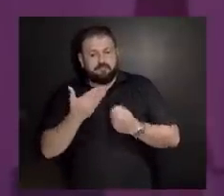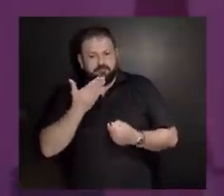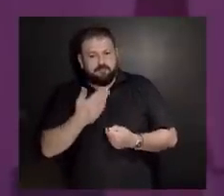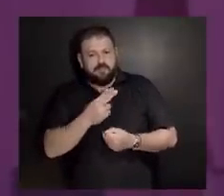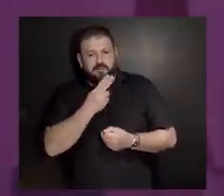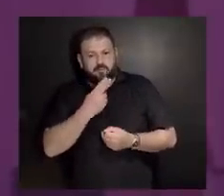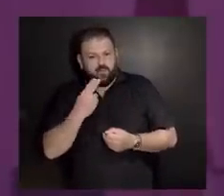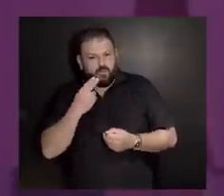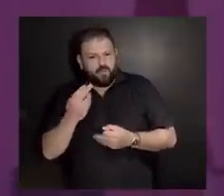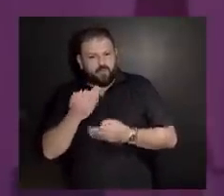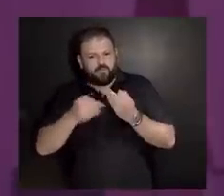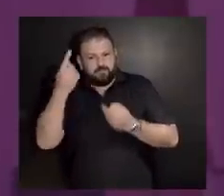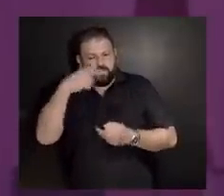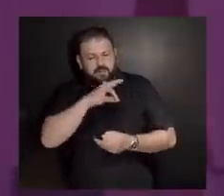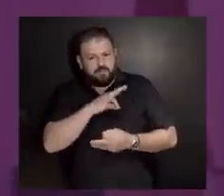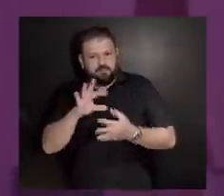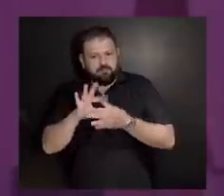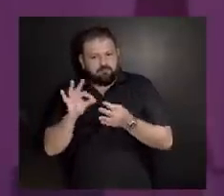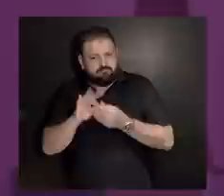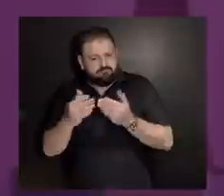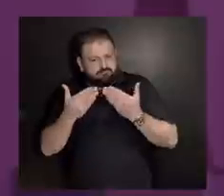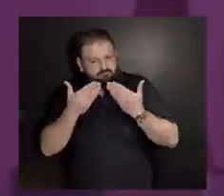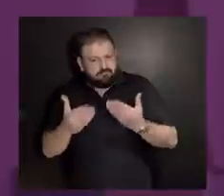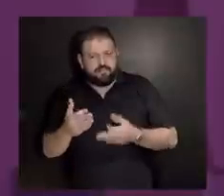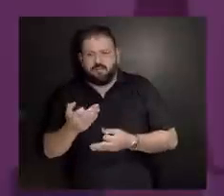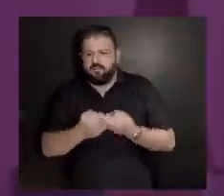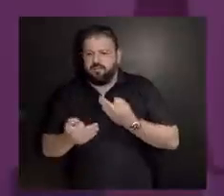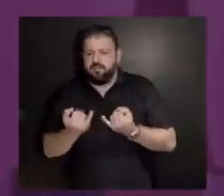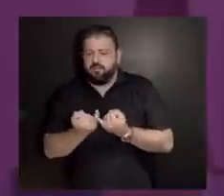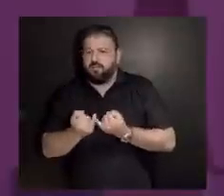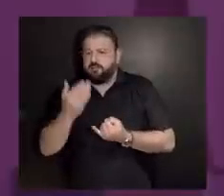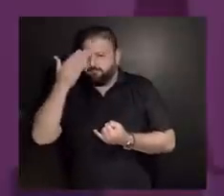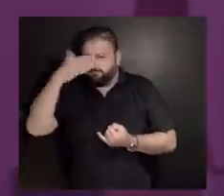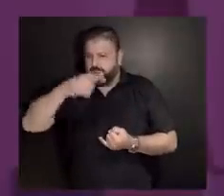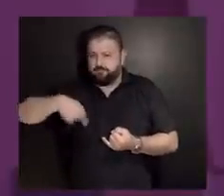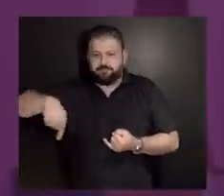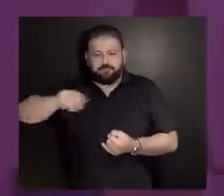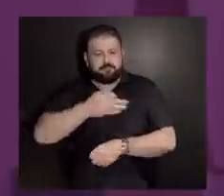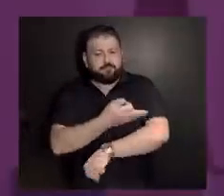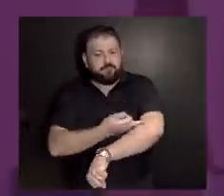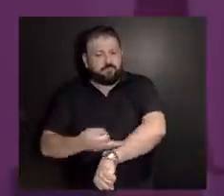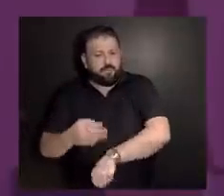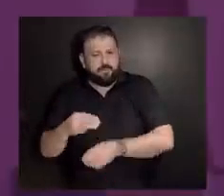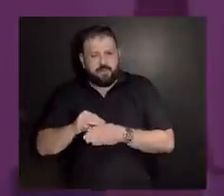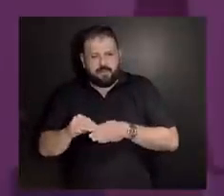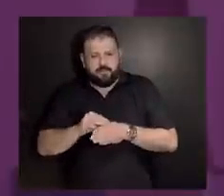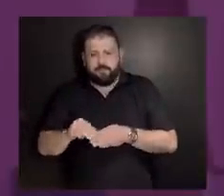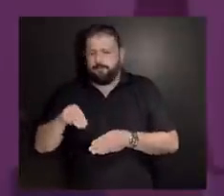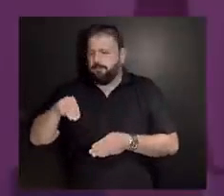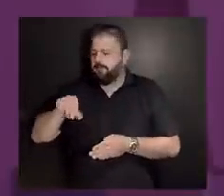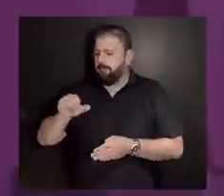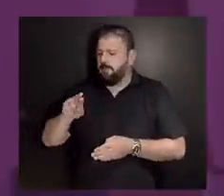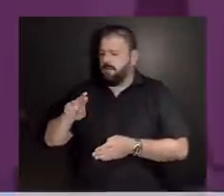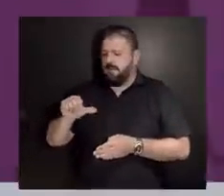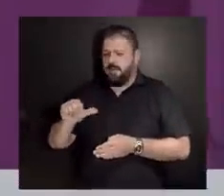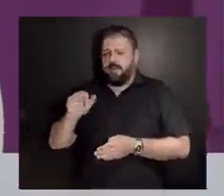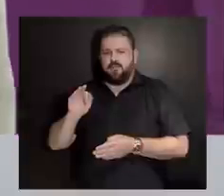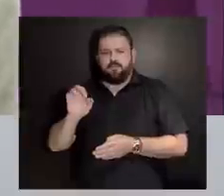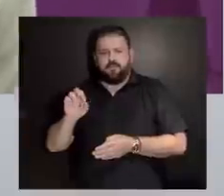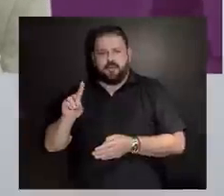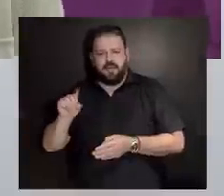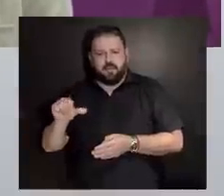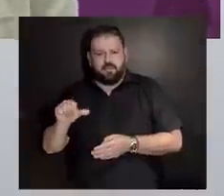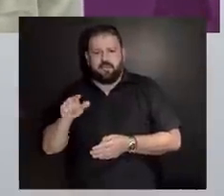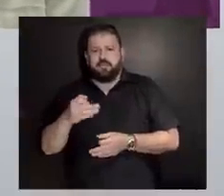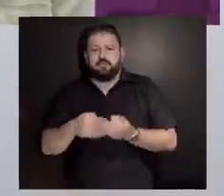acá con nosotros a darnos las mejores recomendaciones. Ya los conocemos, ellos son parte aquí de la familia morada. Es María Fernanda Baroa, supervisora de Nutre Tu